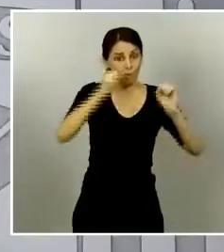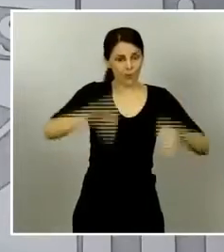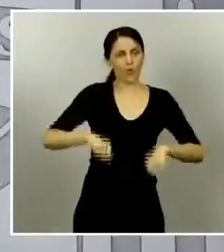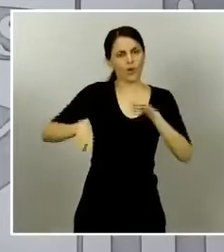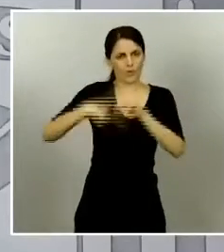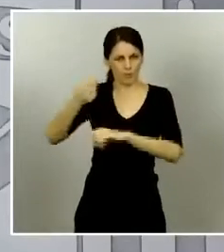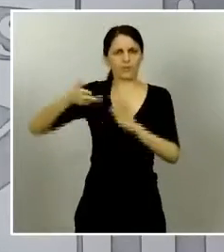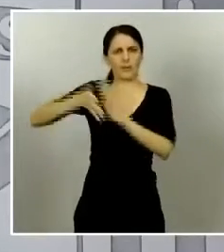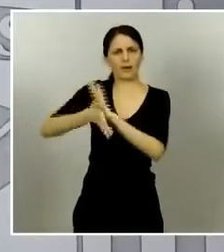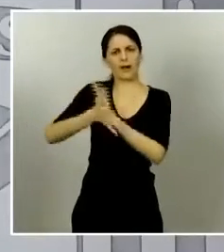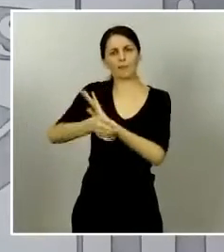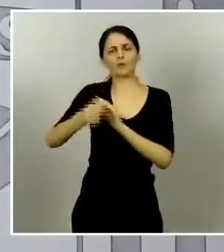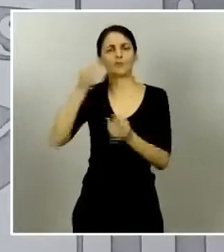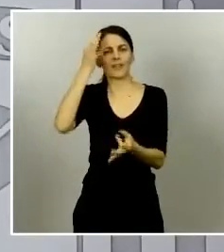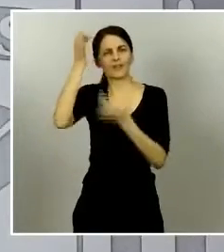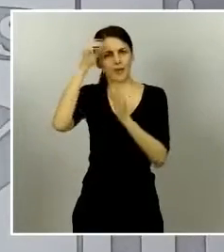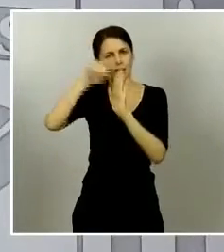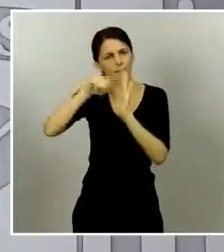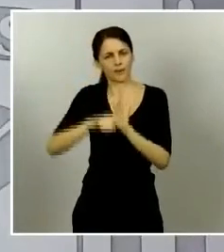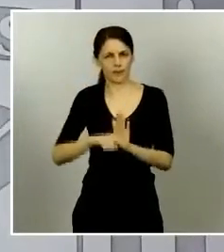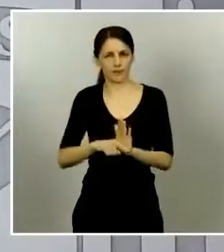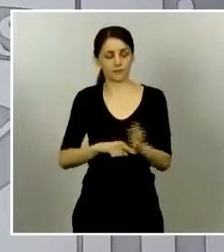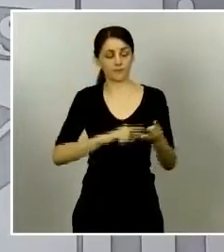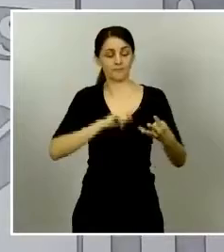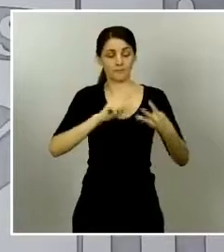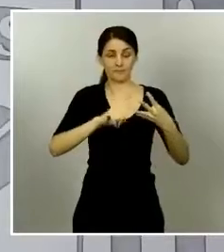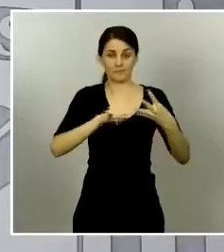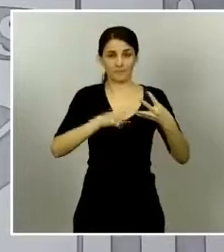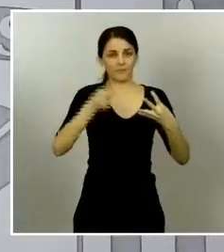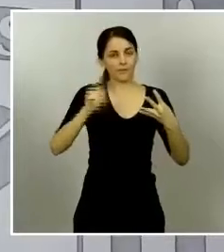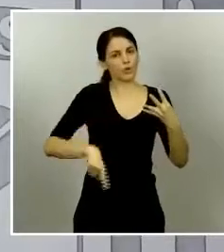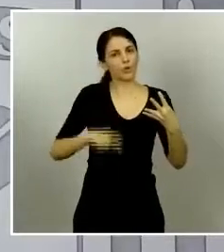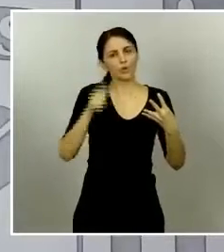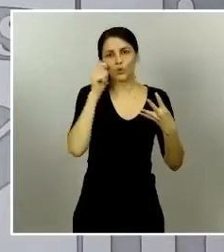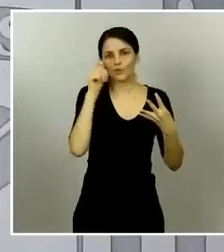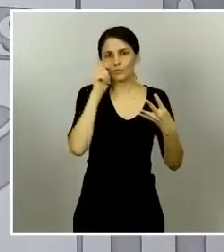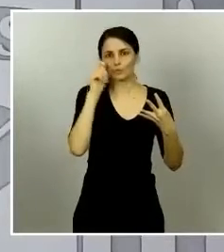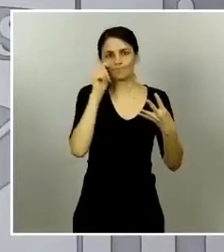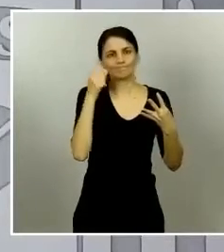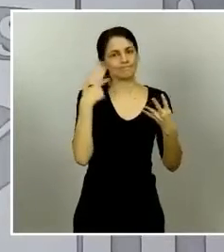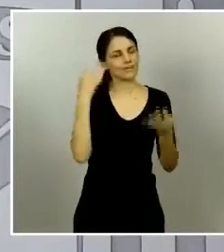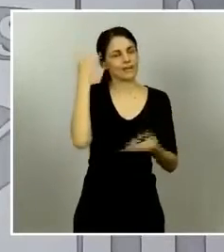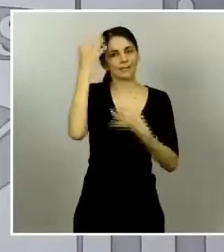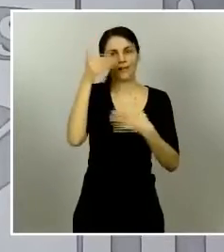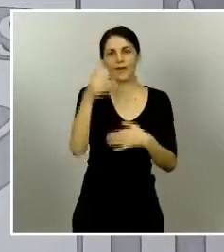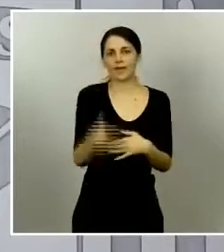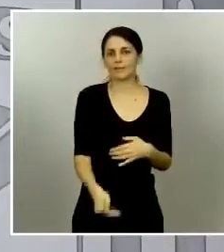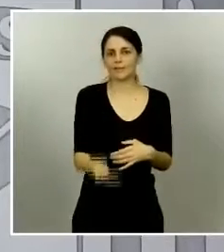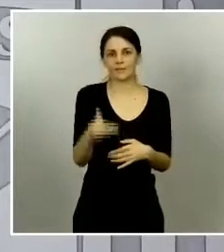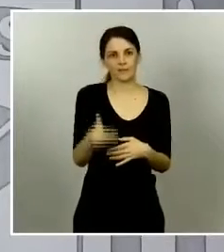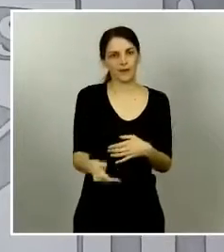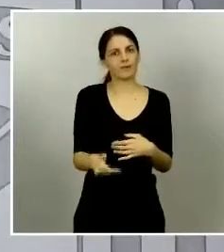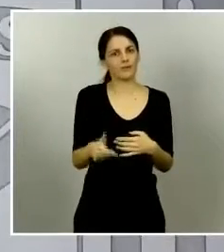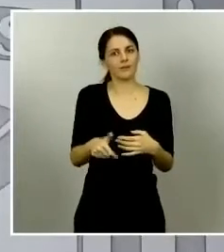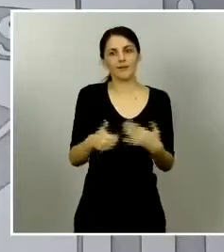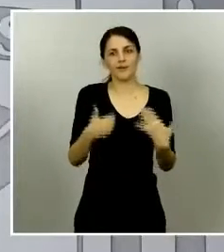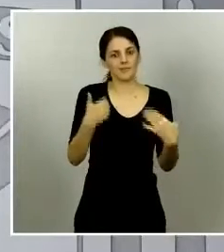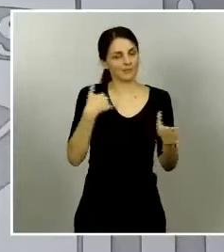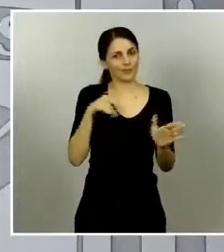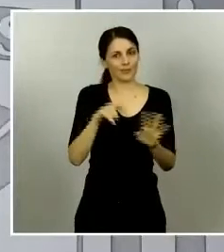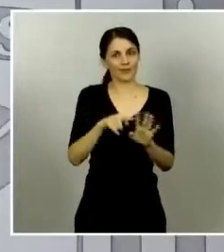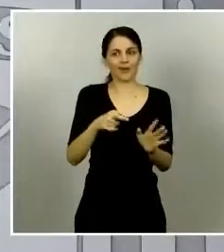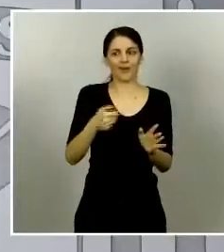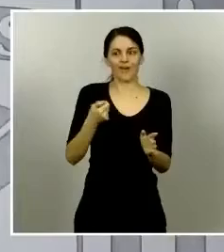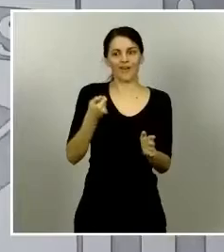por el Consejo de Ministros. En tercer lugar, se ha abordado de manera intensa la reactivación del turismo, una actividad imprescindible,